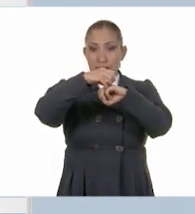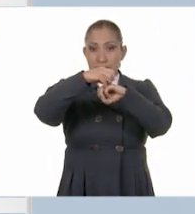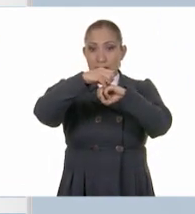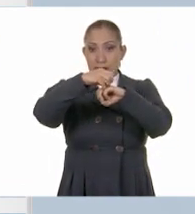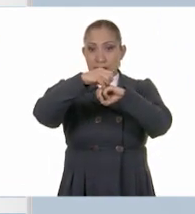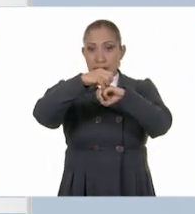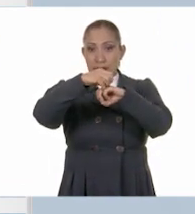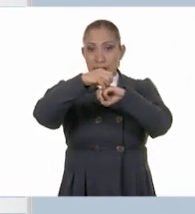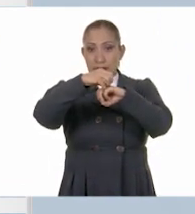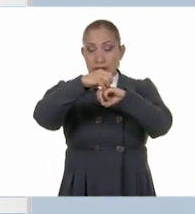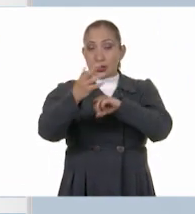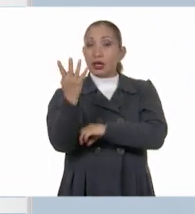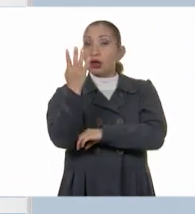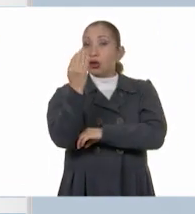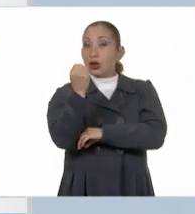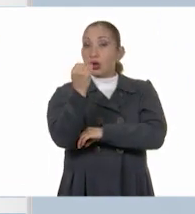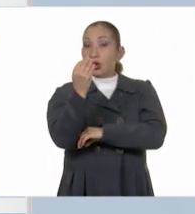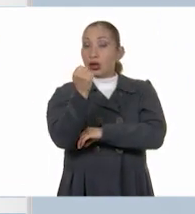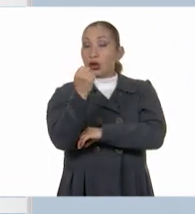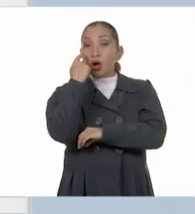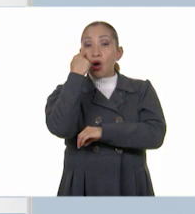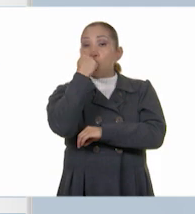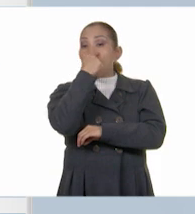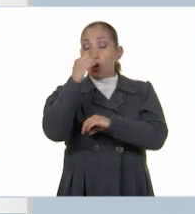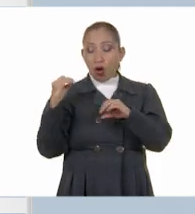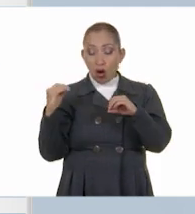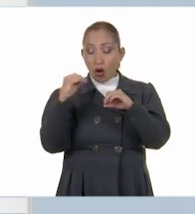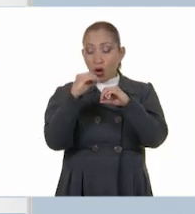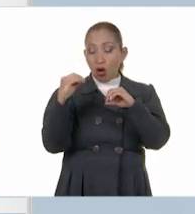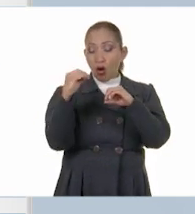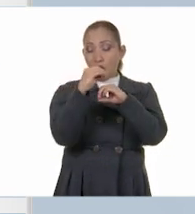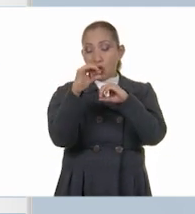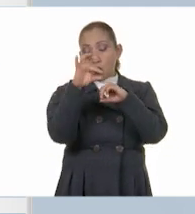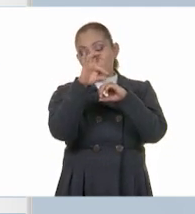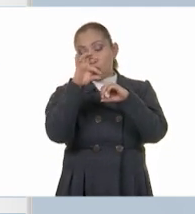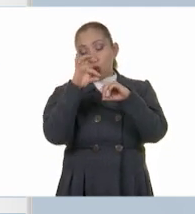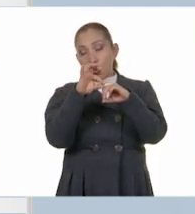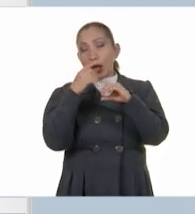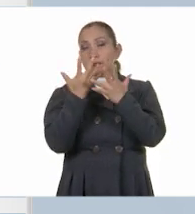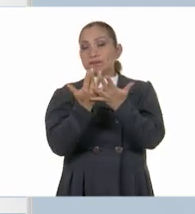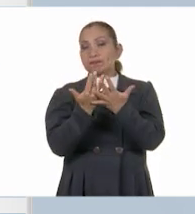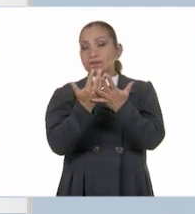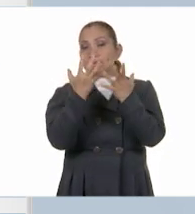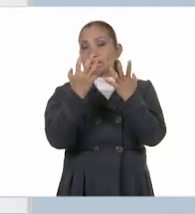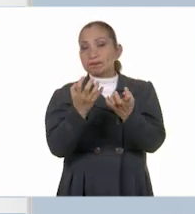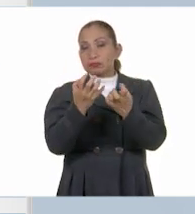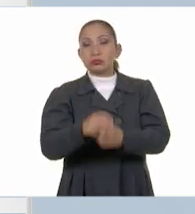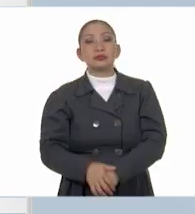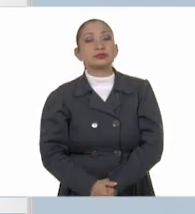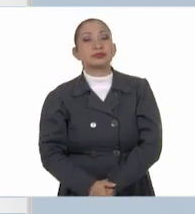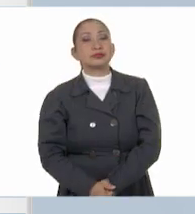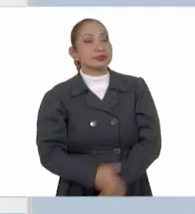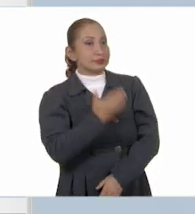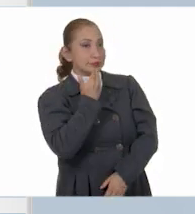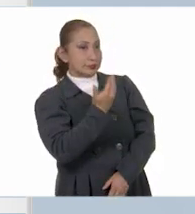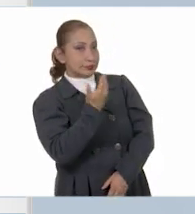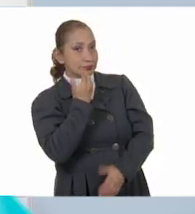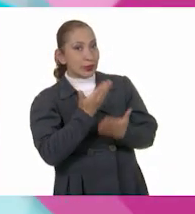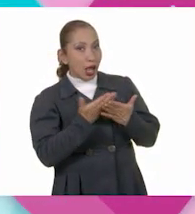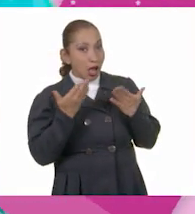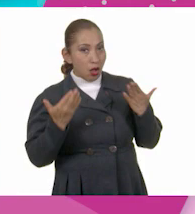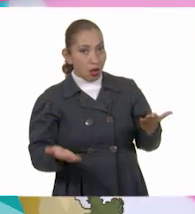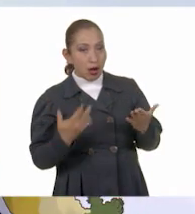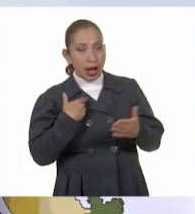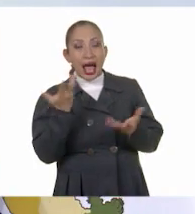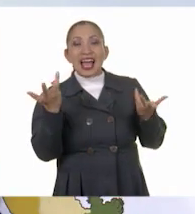del calcetín. 9, pega los ojos en las bolas de unicel y deja secar. Muy bien. Ahora vamos